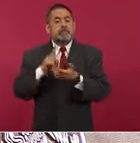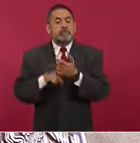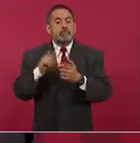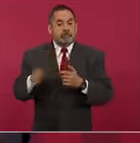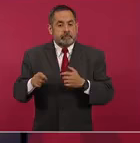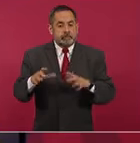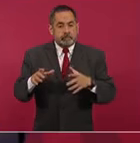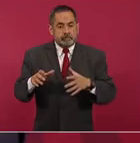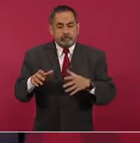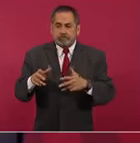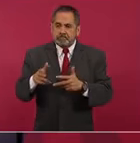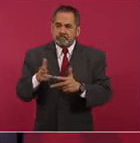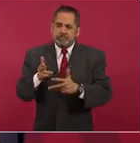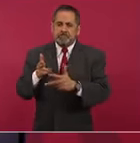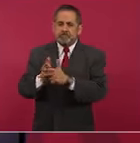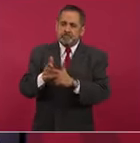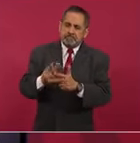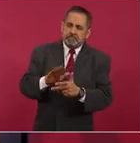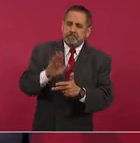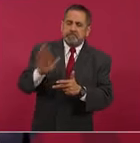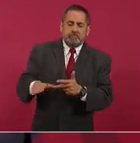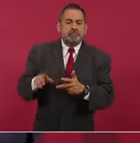el asesinato